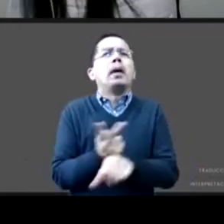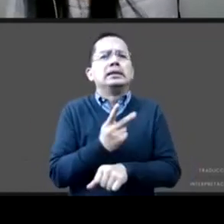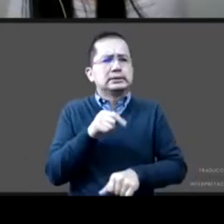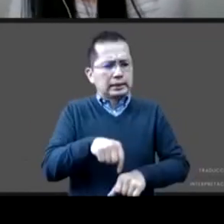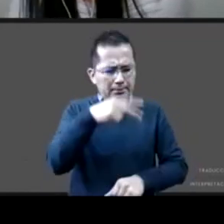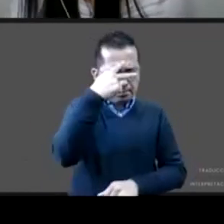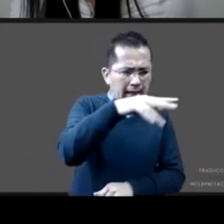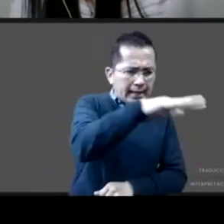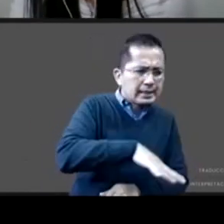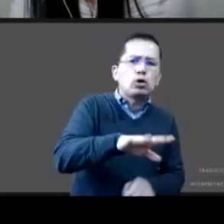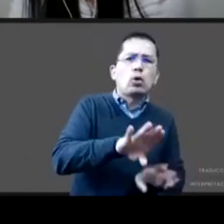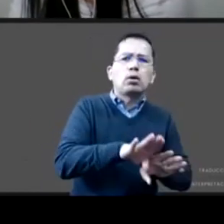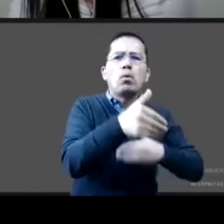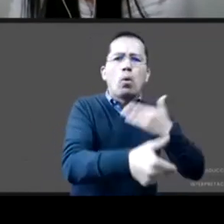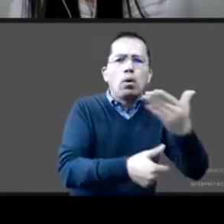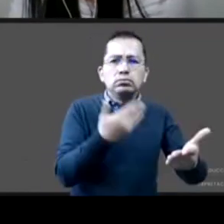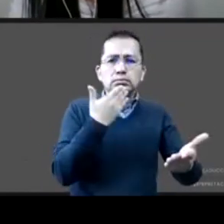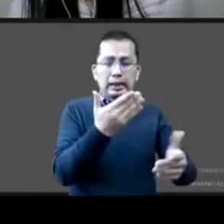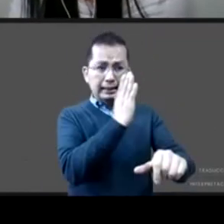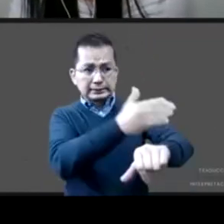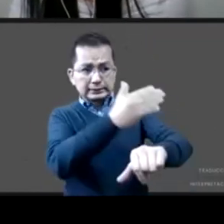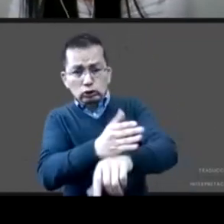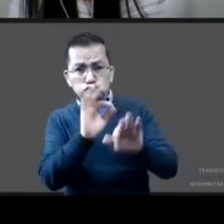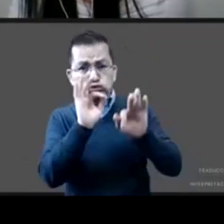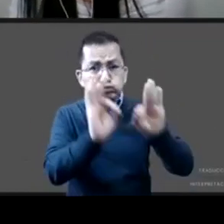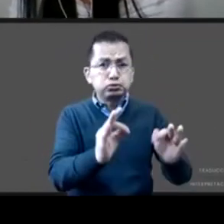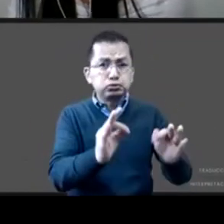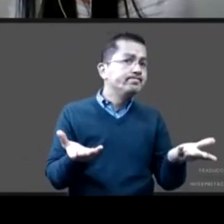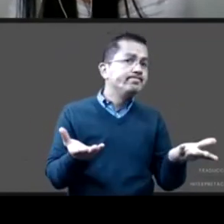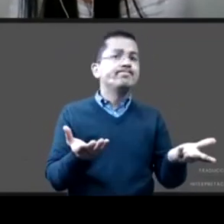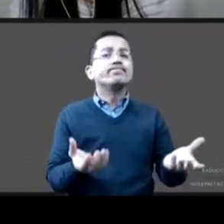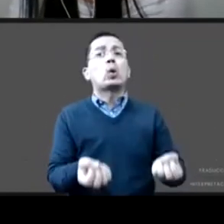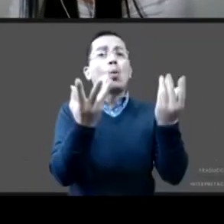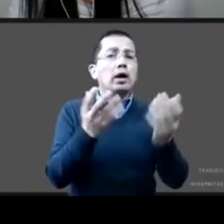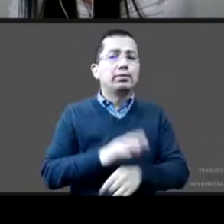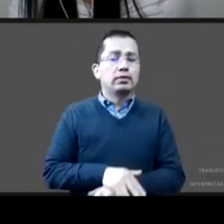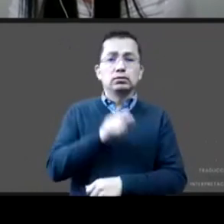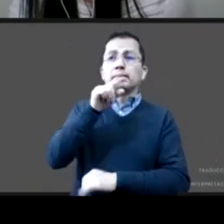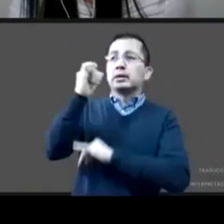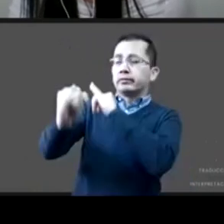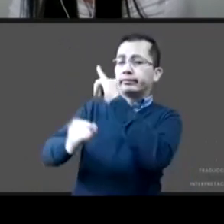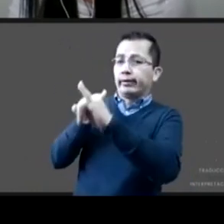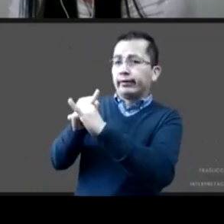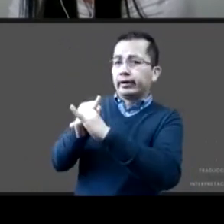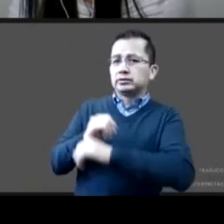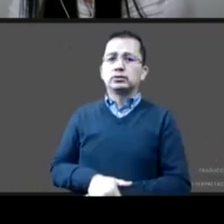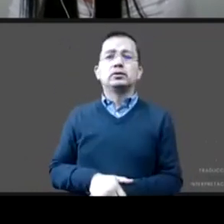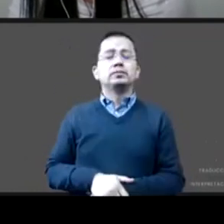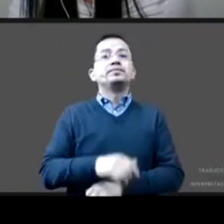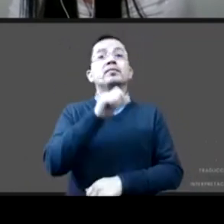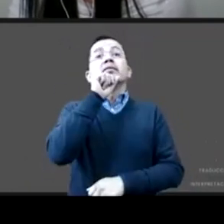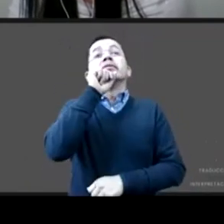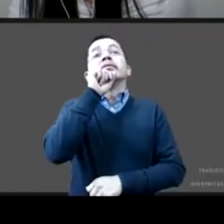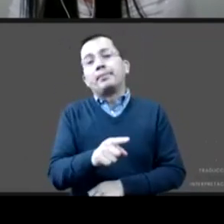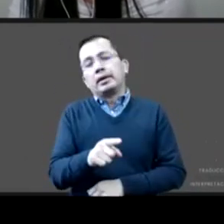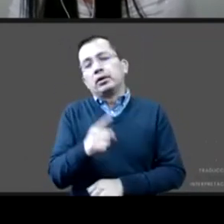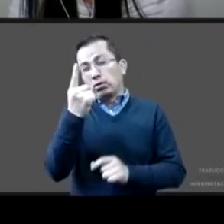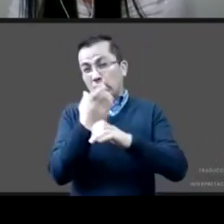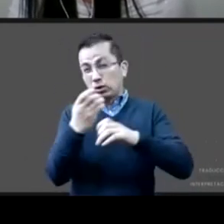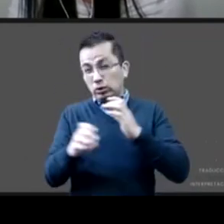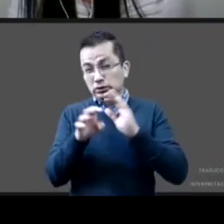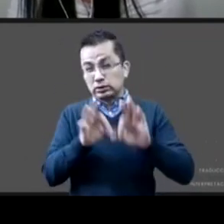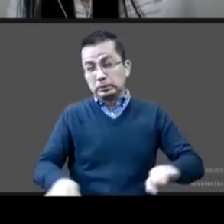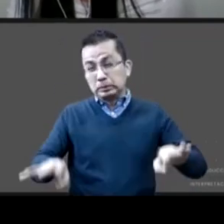temas de efectividad. Y algo muy importante tiene que ver con el rol de niños, niñas y adolescentes. ¿Cómo los